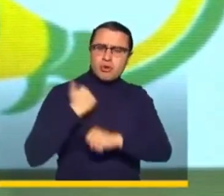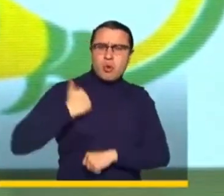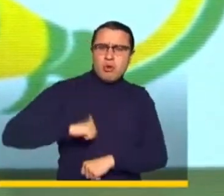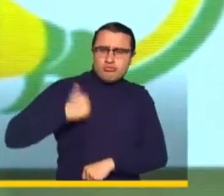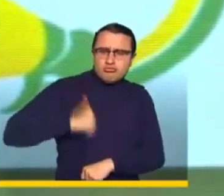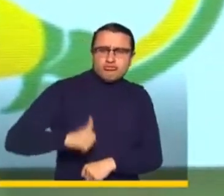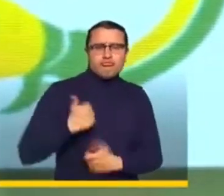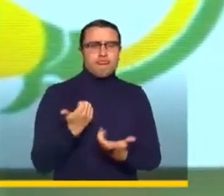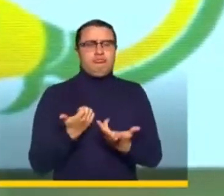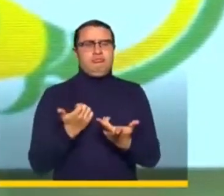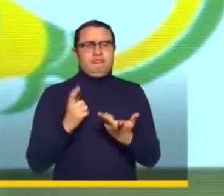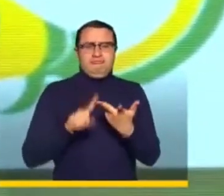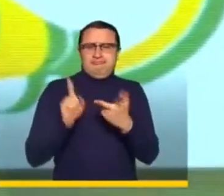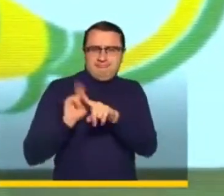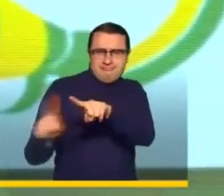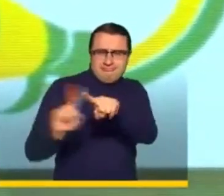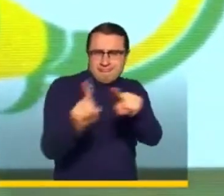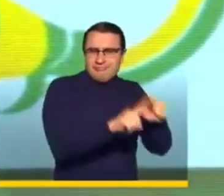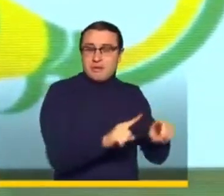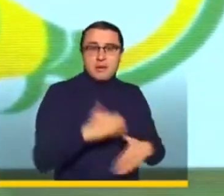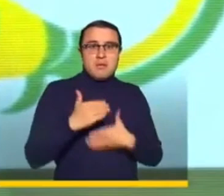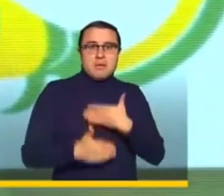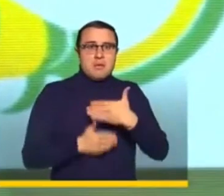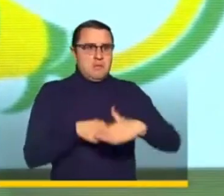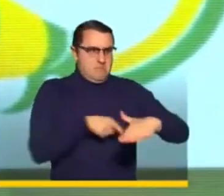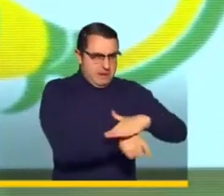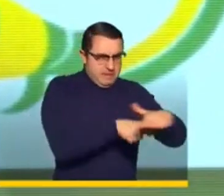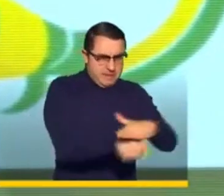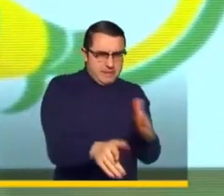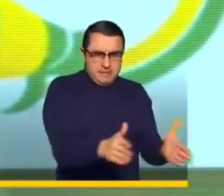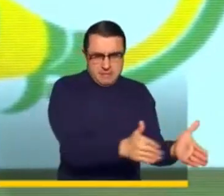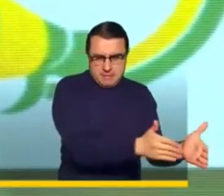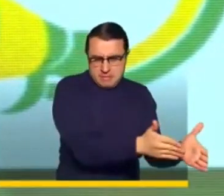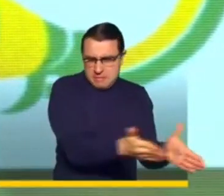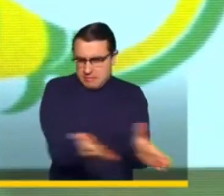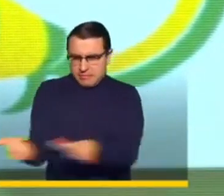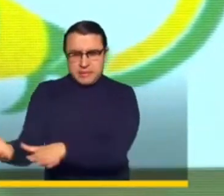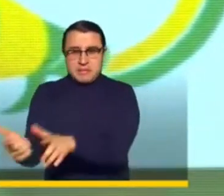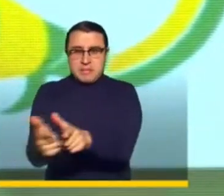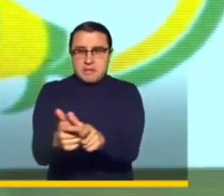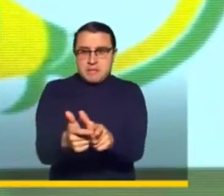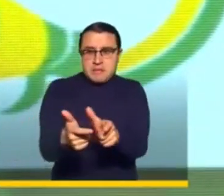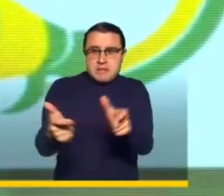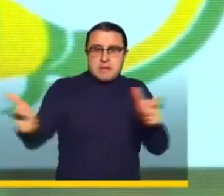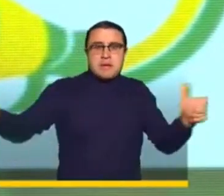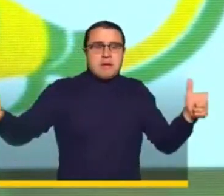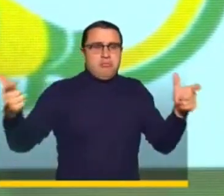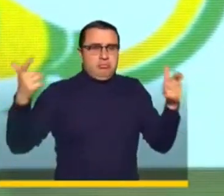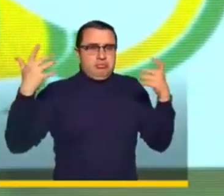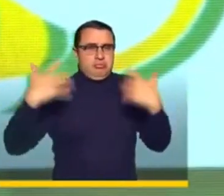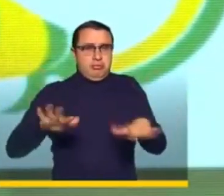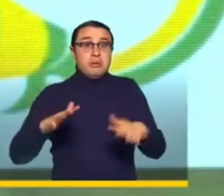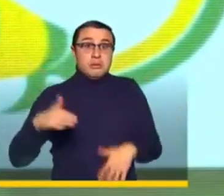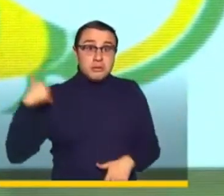Y después iban matando más y más y más, hasta que simplemente cualquier persona,